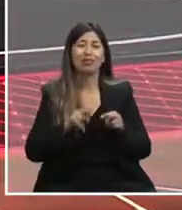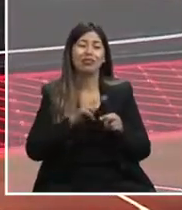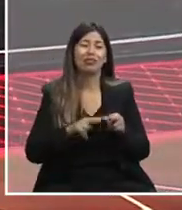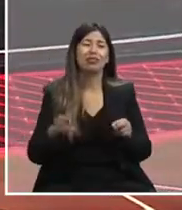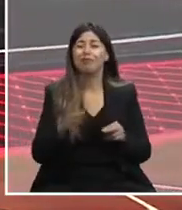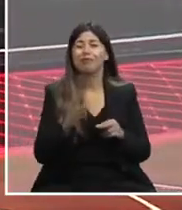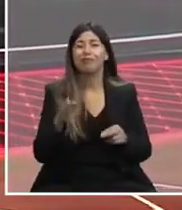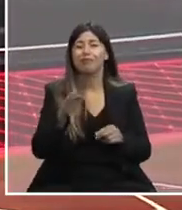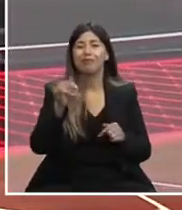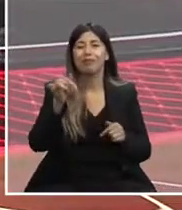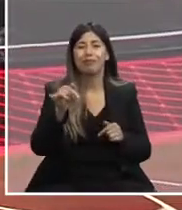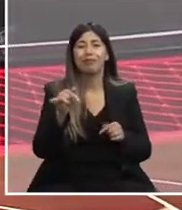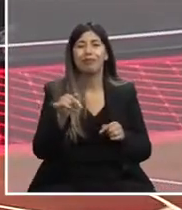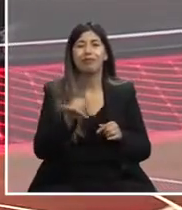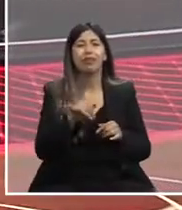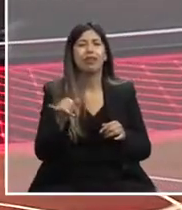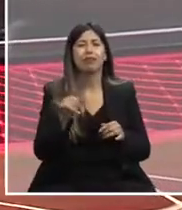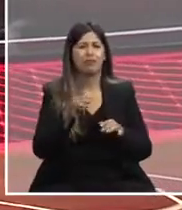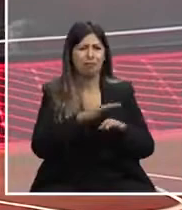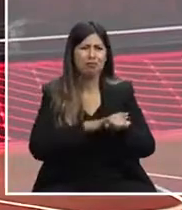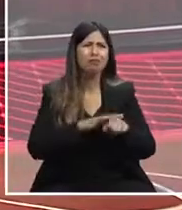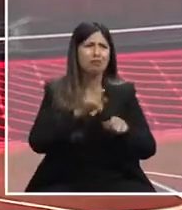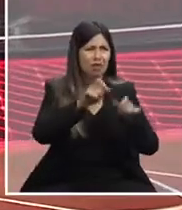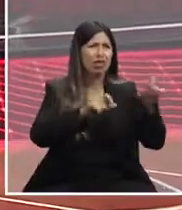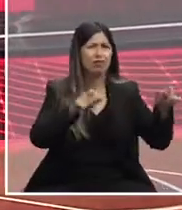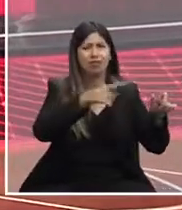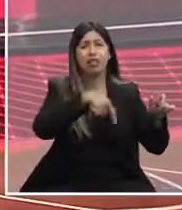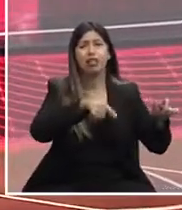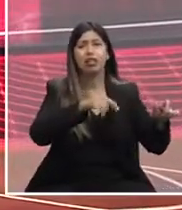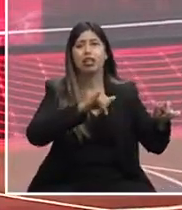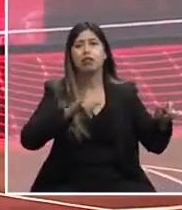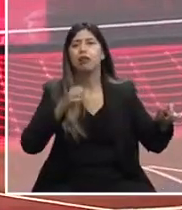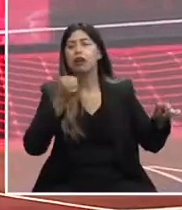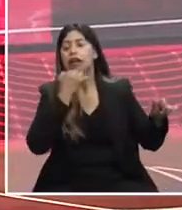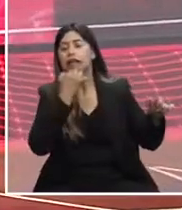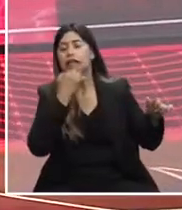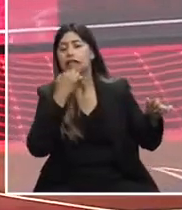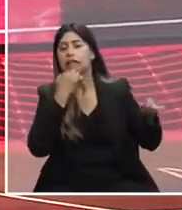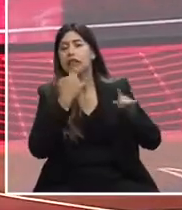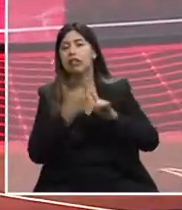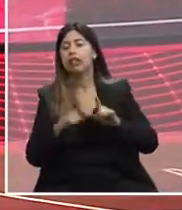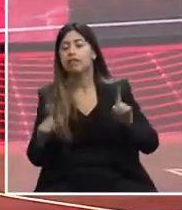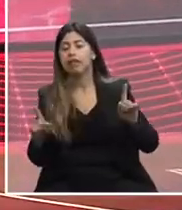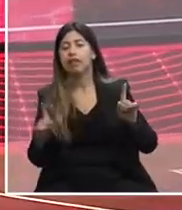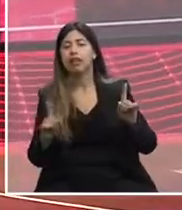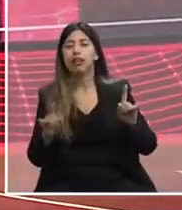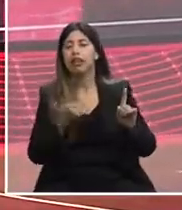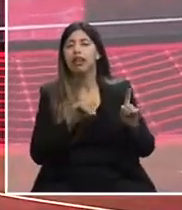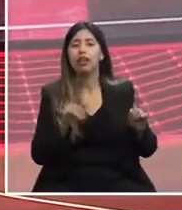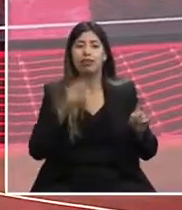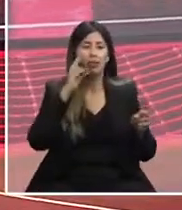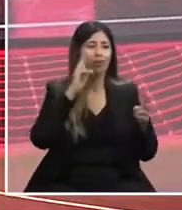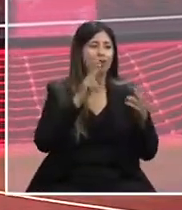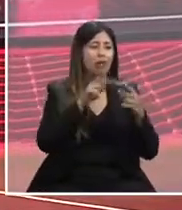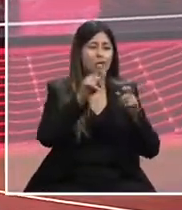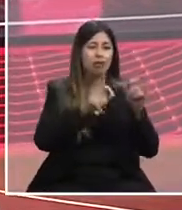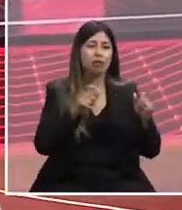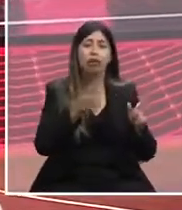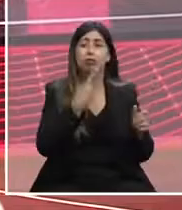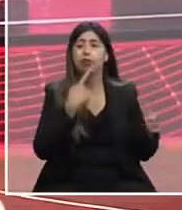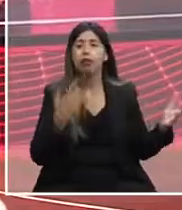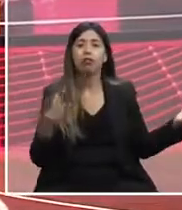pasar esta cosa y convencimos a un montón de gente y chuta, pasó otra cosa distinta. Y después tenemos que vernos con la gente que te pregunta, bueno,